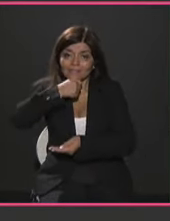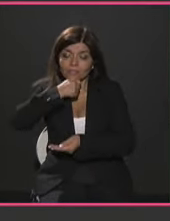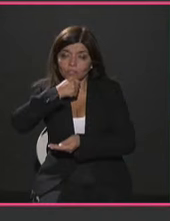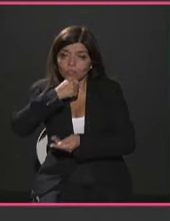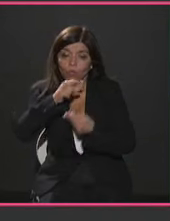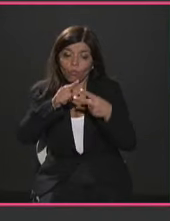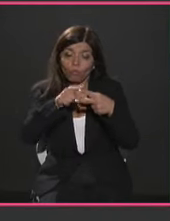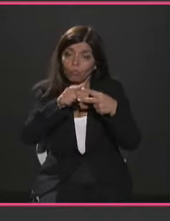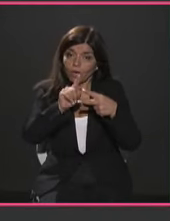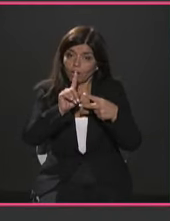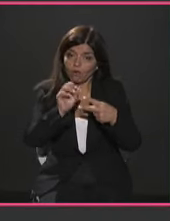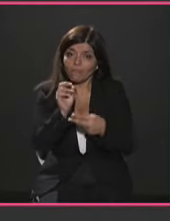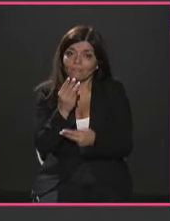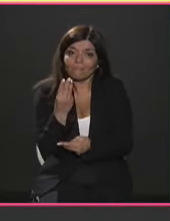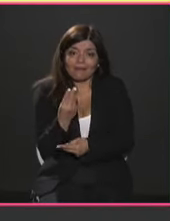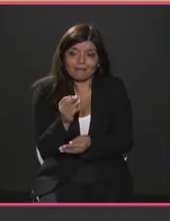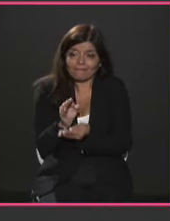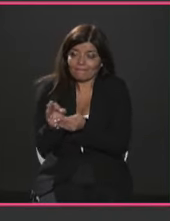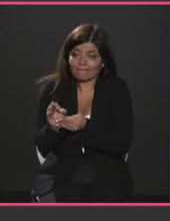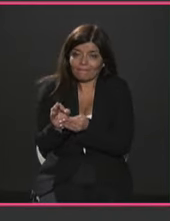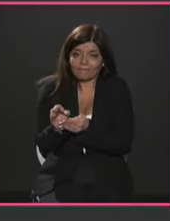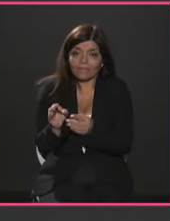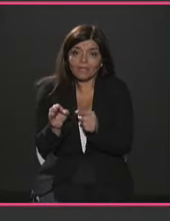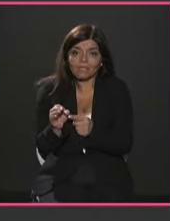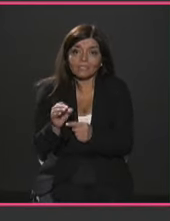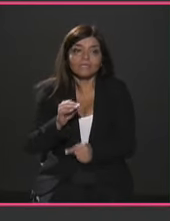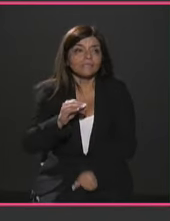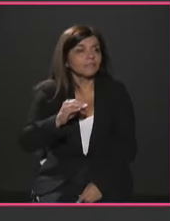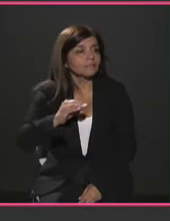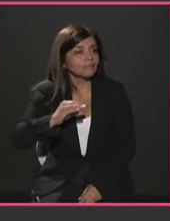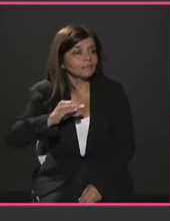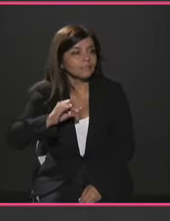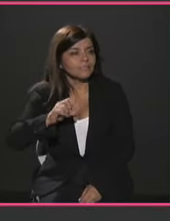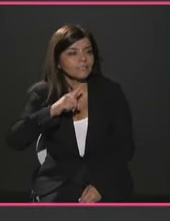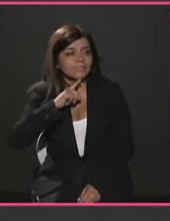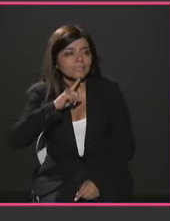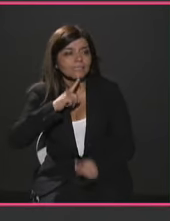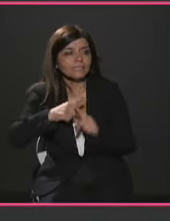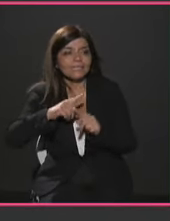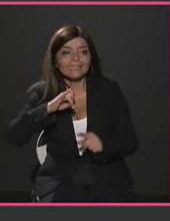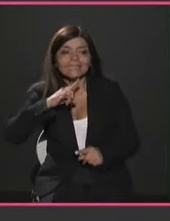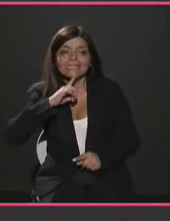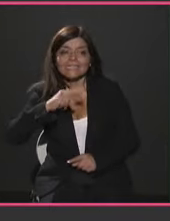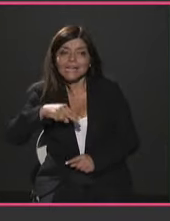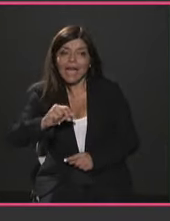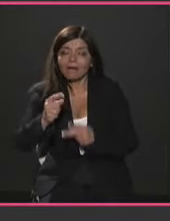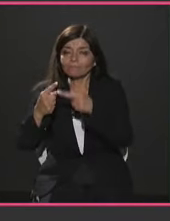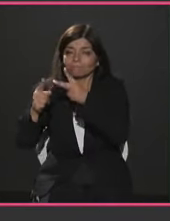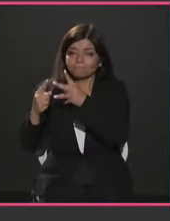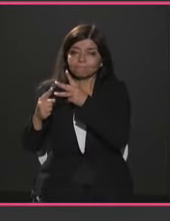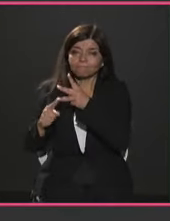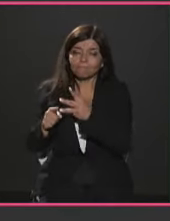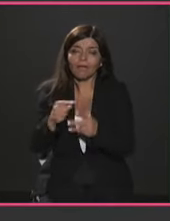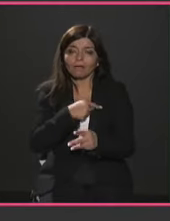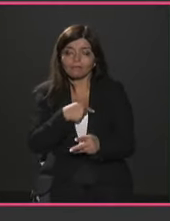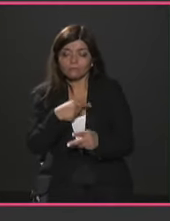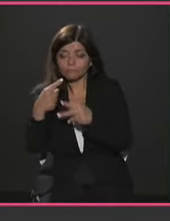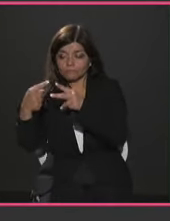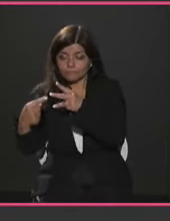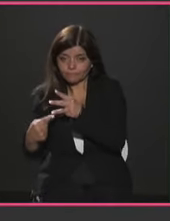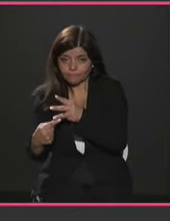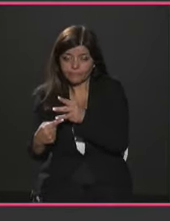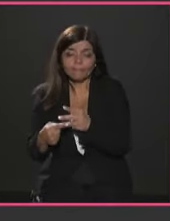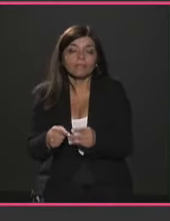no tan solo uno esos compuestos son jin quetina oleandrina y periploca ahora para que no quede ninguna